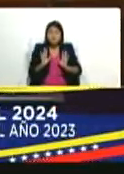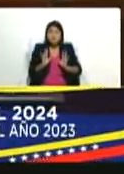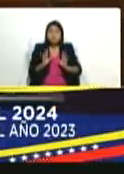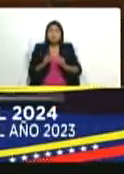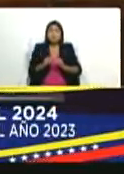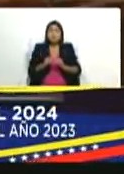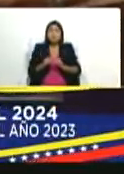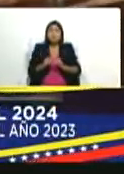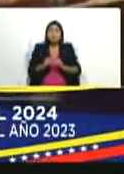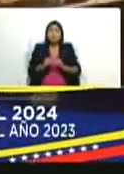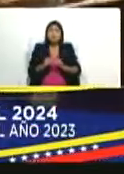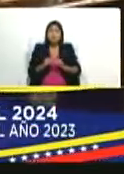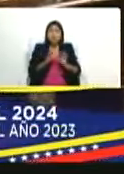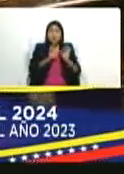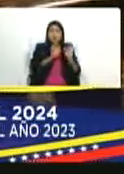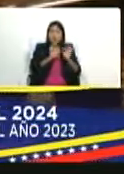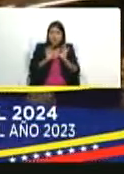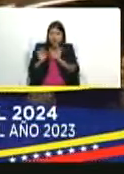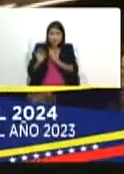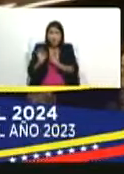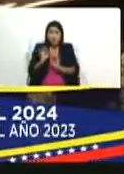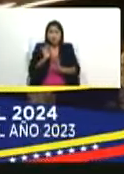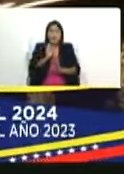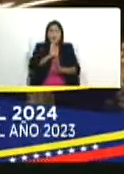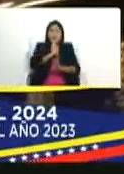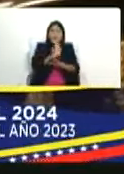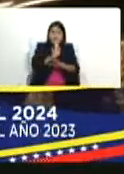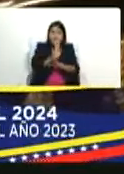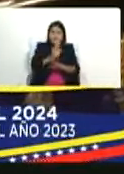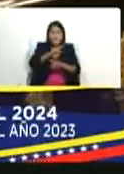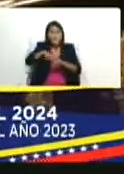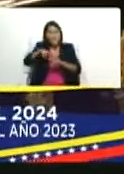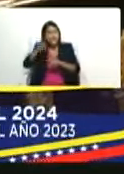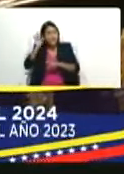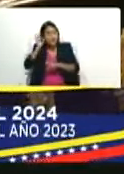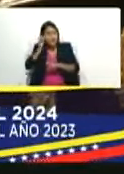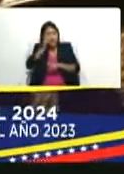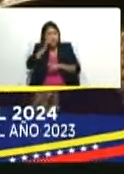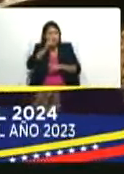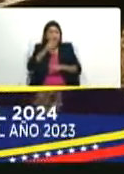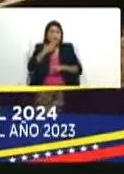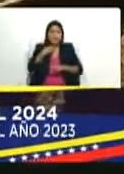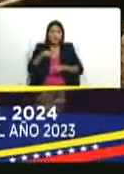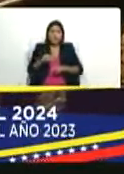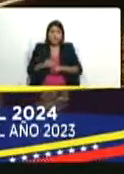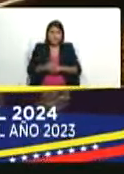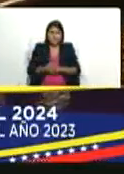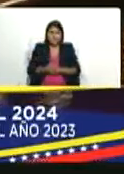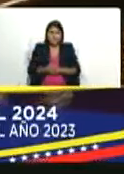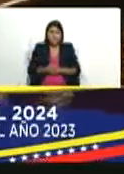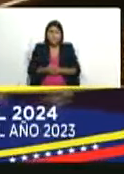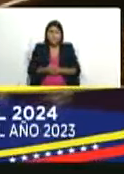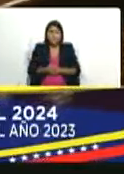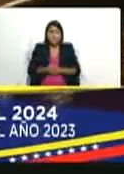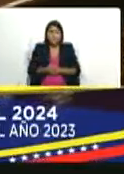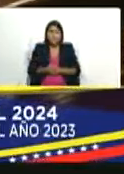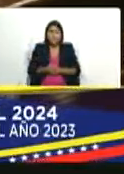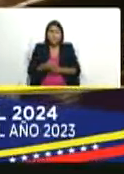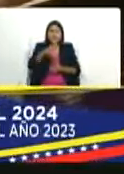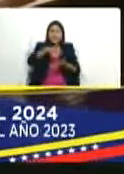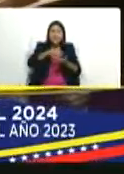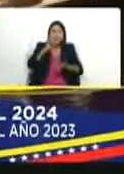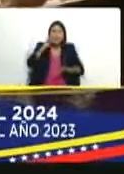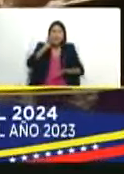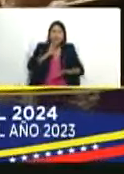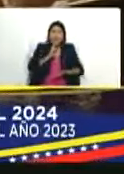circuito judicial penal y de protección de niñas, niñas y adolescentes de la circunscripción judicial del Estado Bolívar,